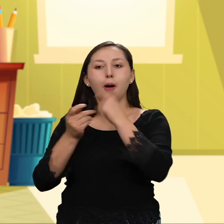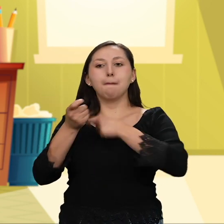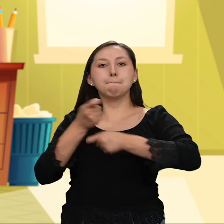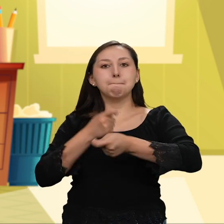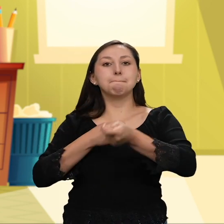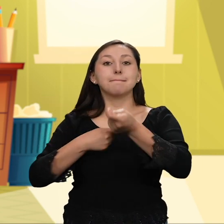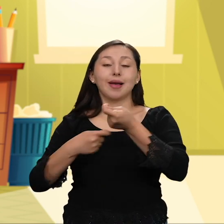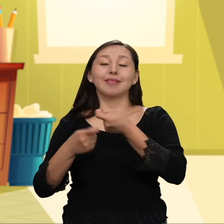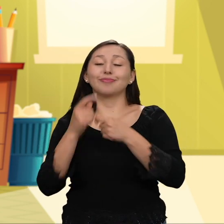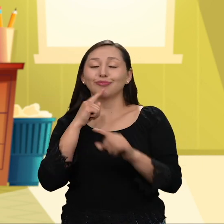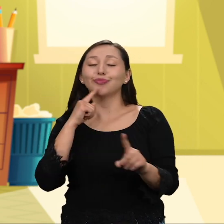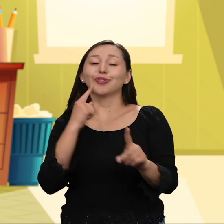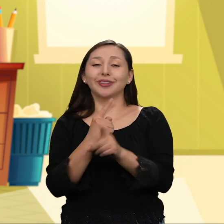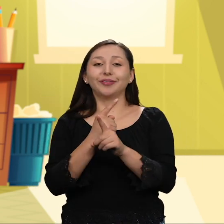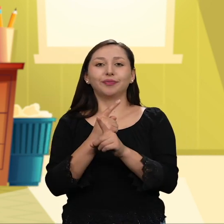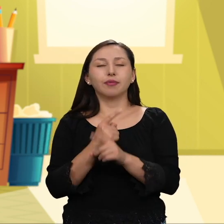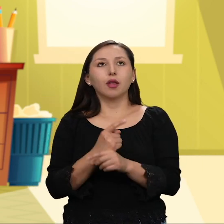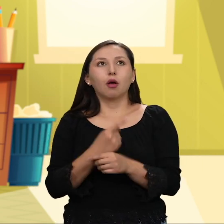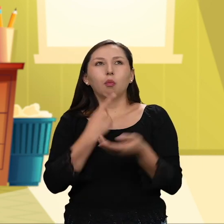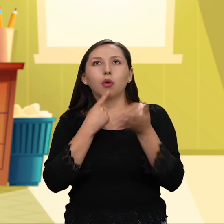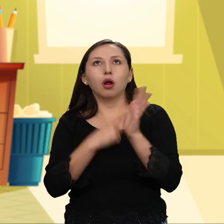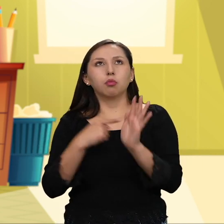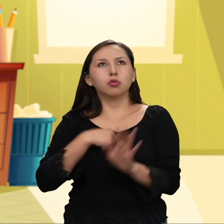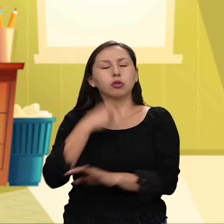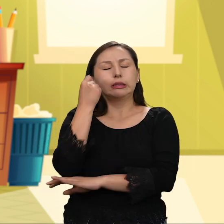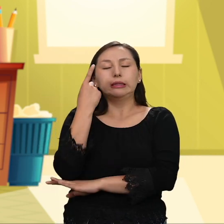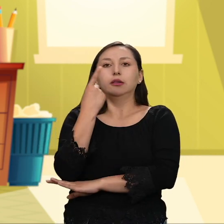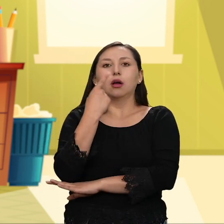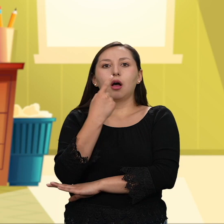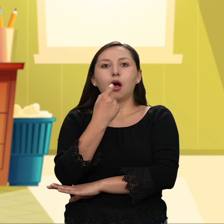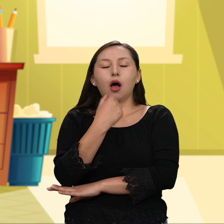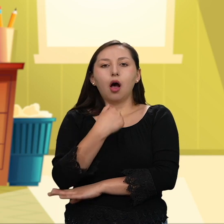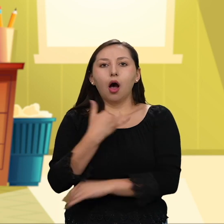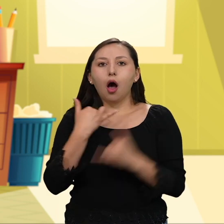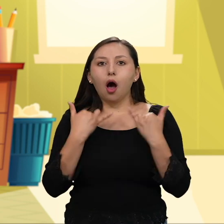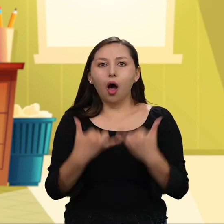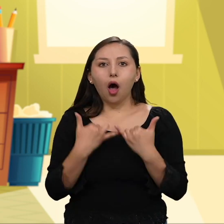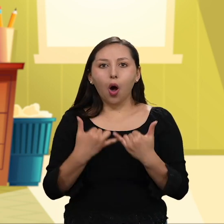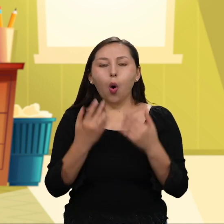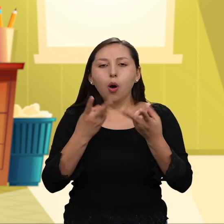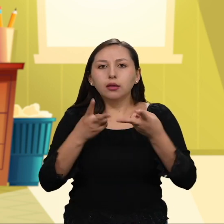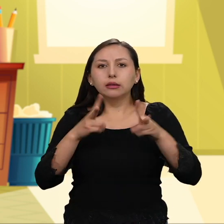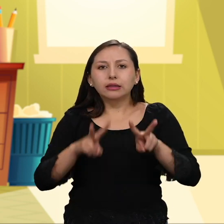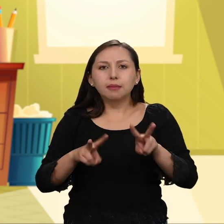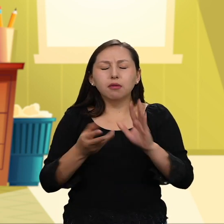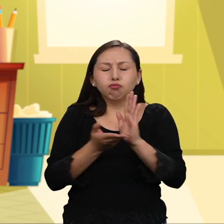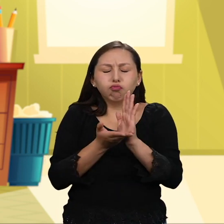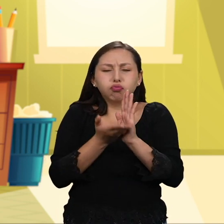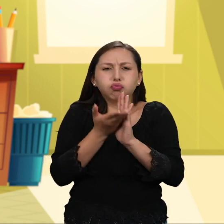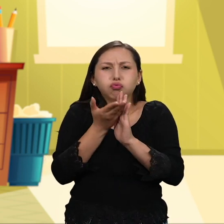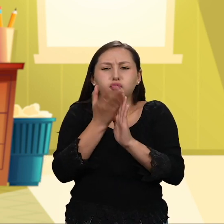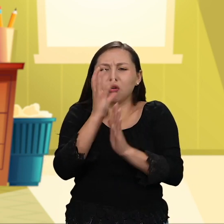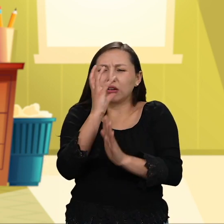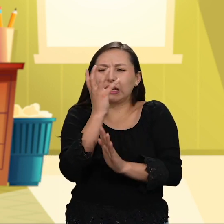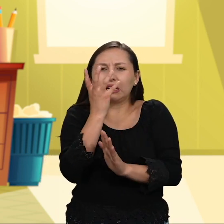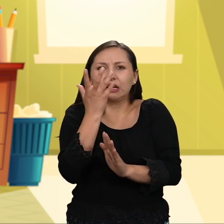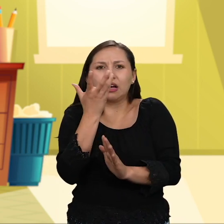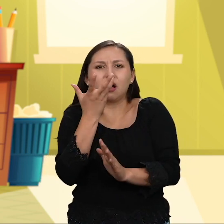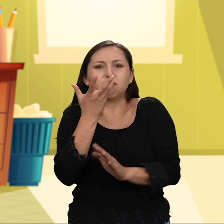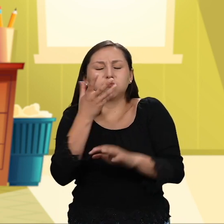Me pregunto, ahora que estamos atravesando una crisis climática que en su mayoría la ocasionamos nosotros